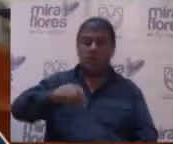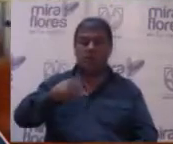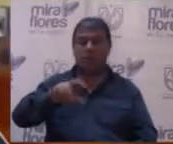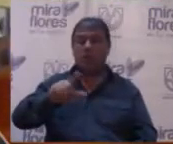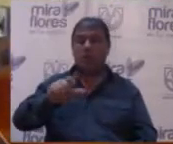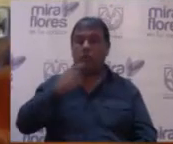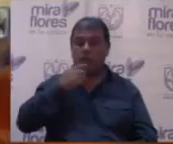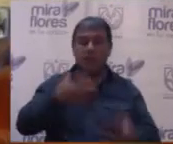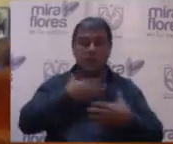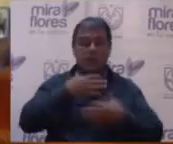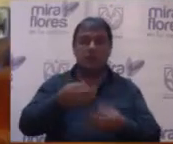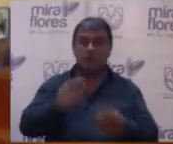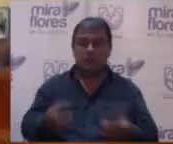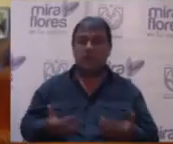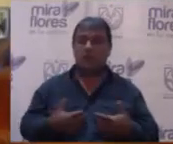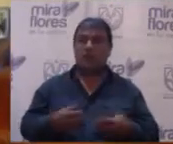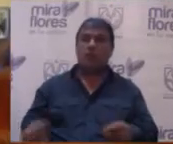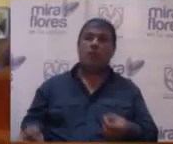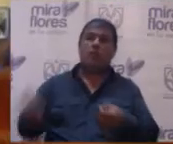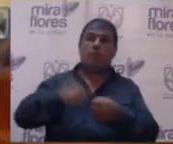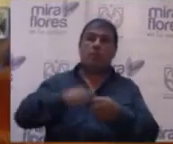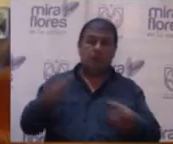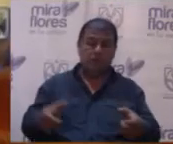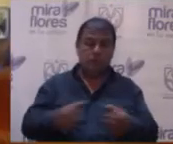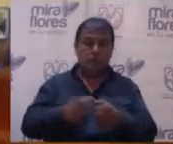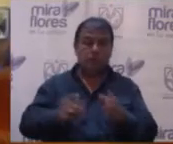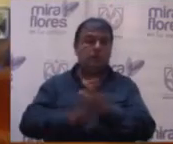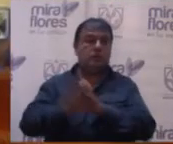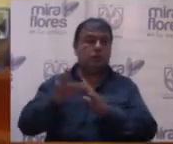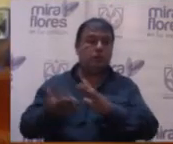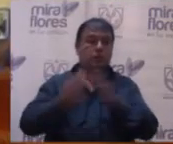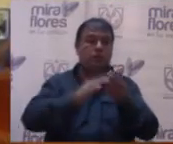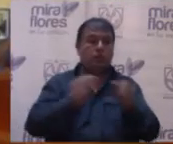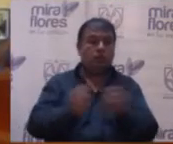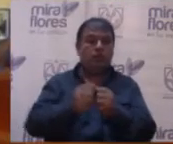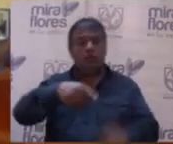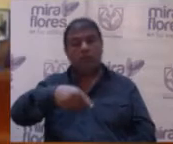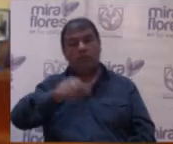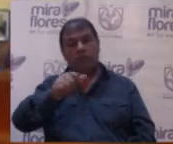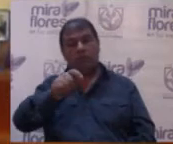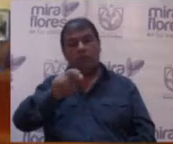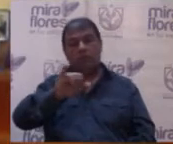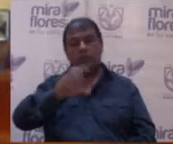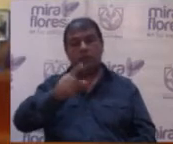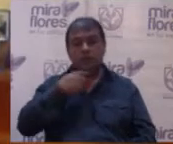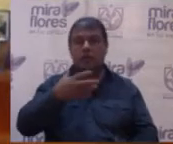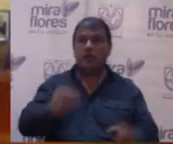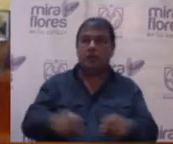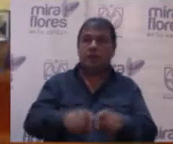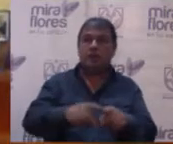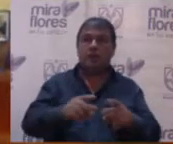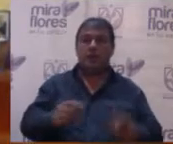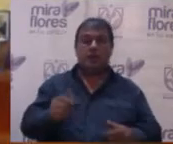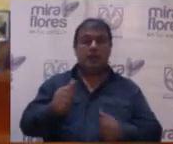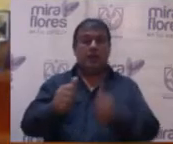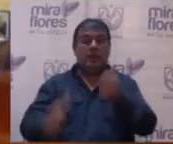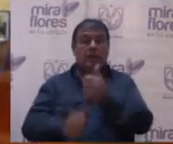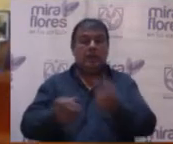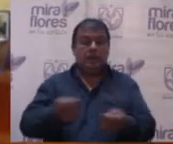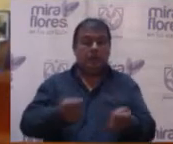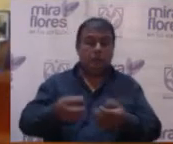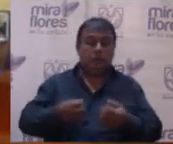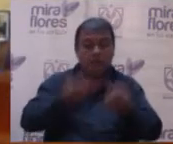me parecería interesante y como parte de la Comisión de Desarrollo Humano junto con Patricia, me encantaría que la Gerencia de Desarrollo Humano también pueda